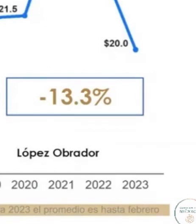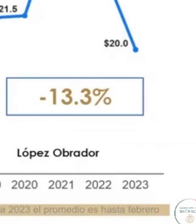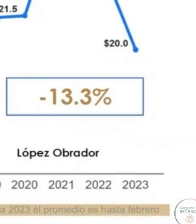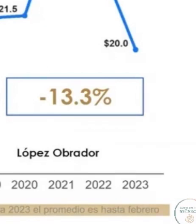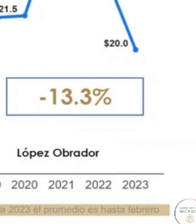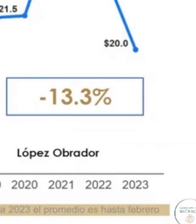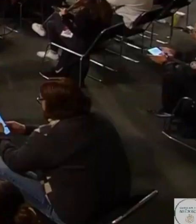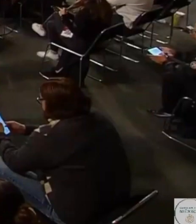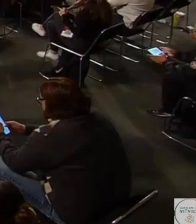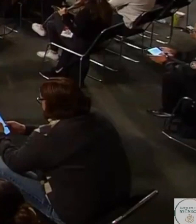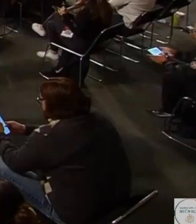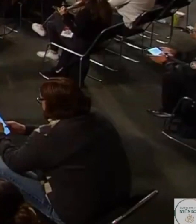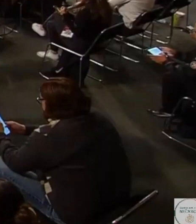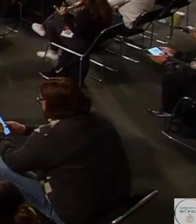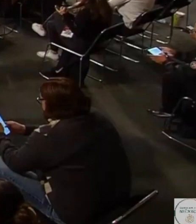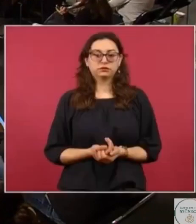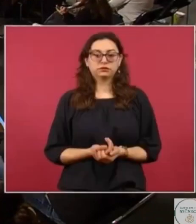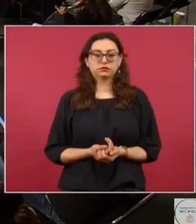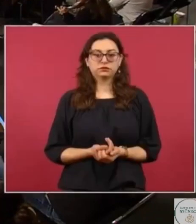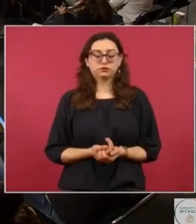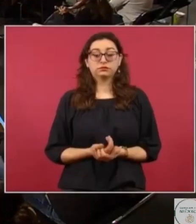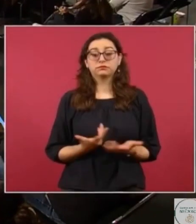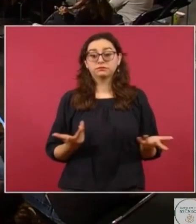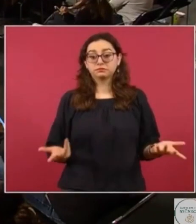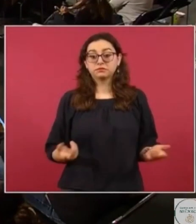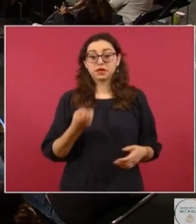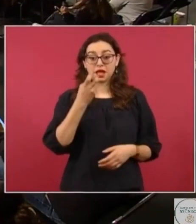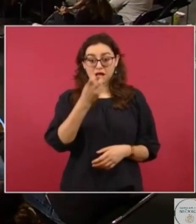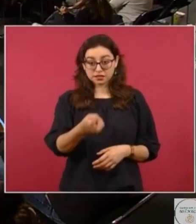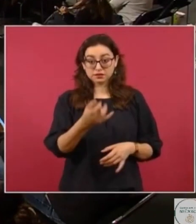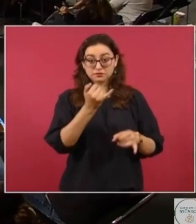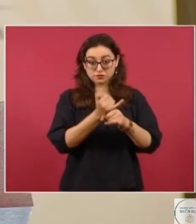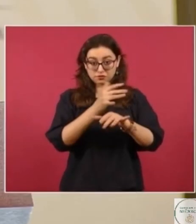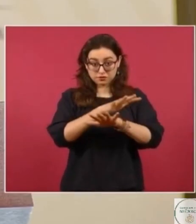Pero como esto no lo van a ver en el Reforma,